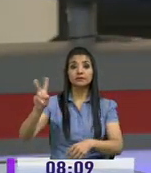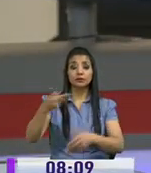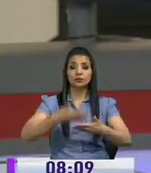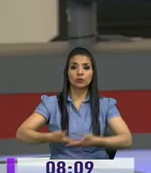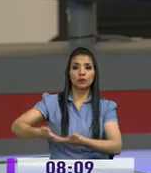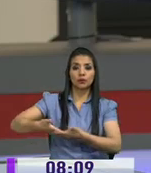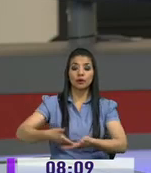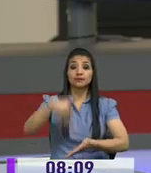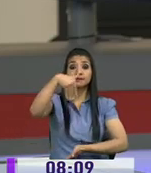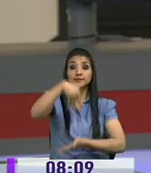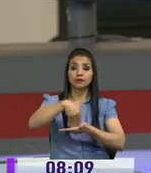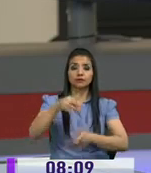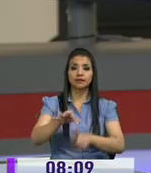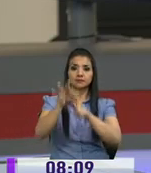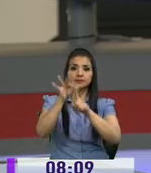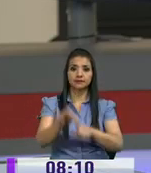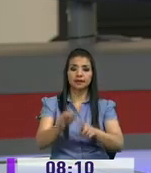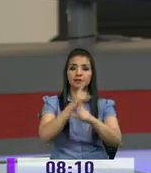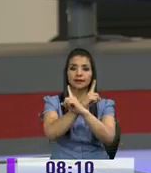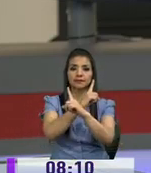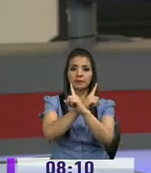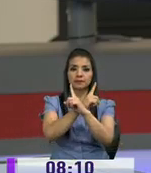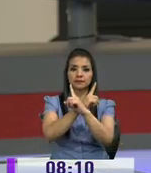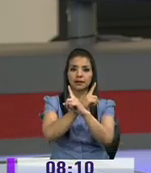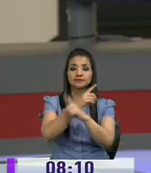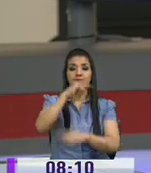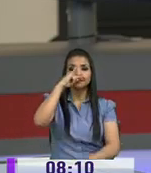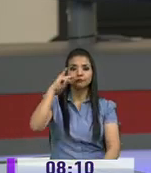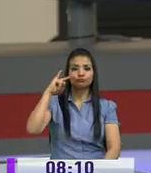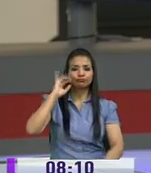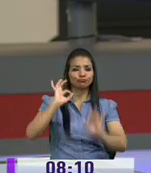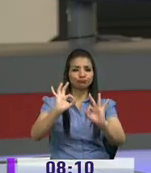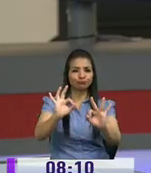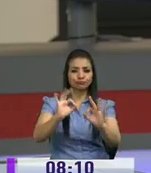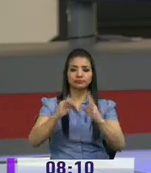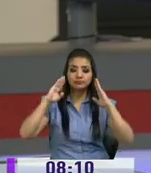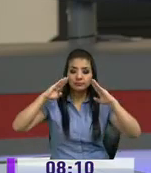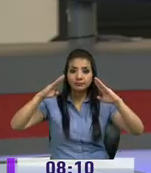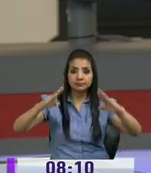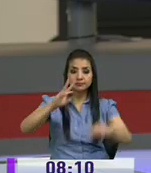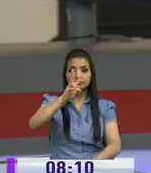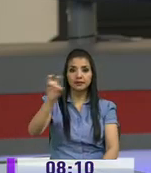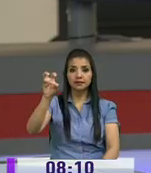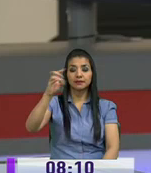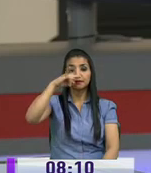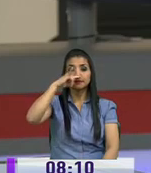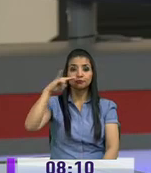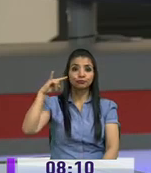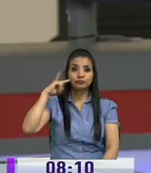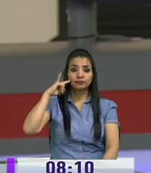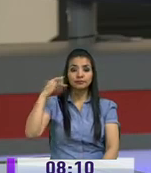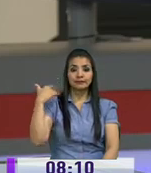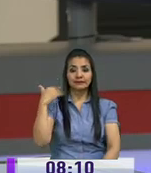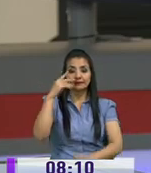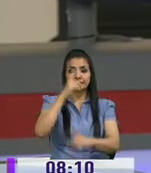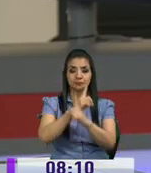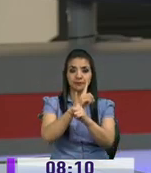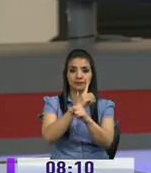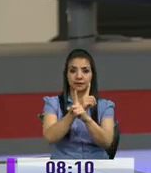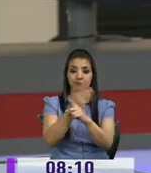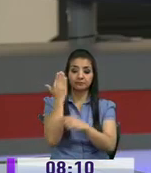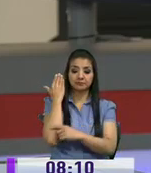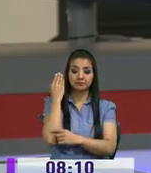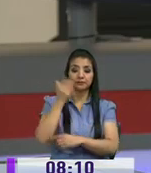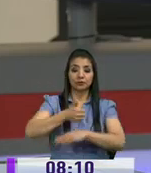Centro especializado en discapacidad infantil. Enhorabuena esto. Va a brindar atención a 20 niños y niñas. Este martes fue inaugurado pues, por